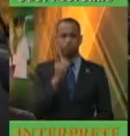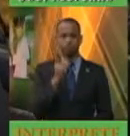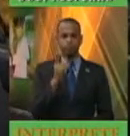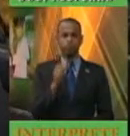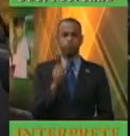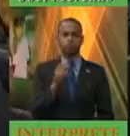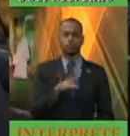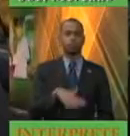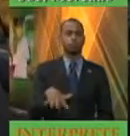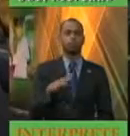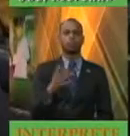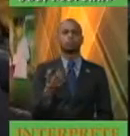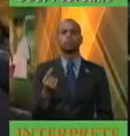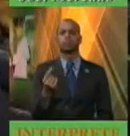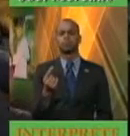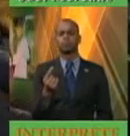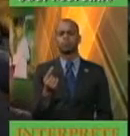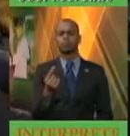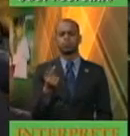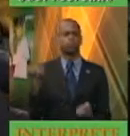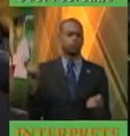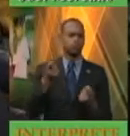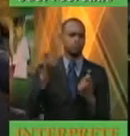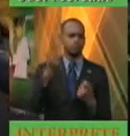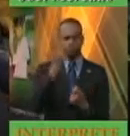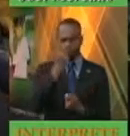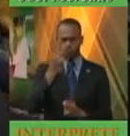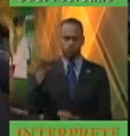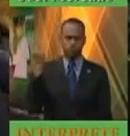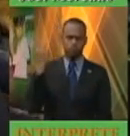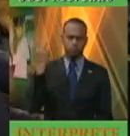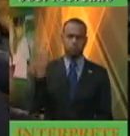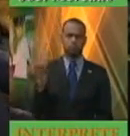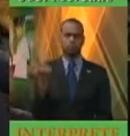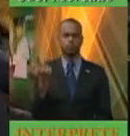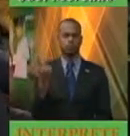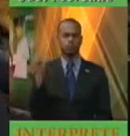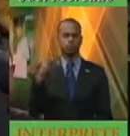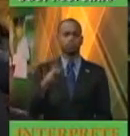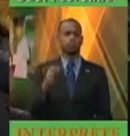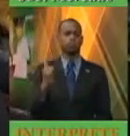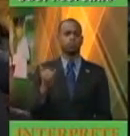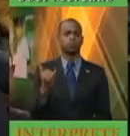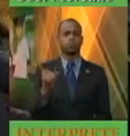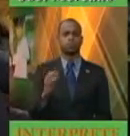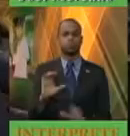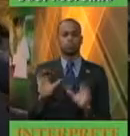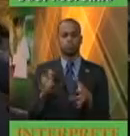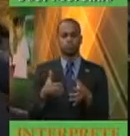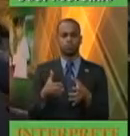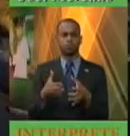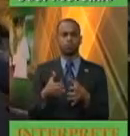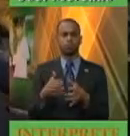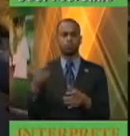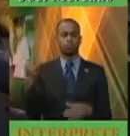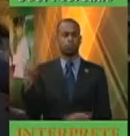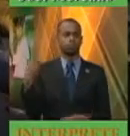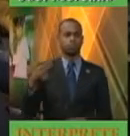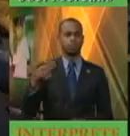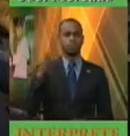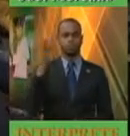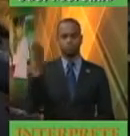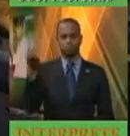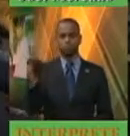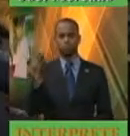Hay comités de celebración, o mejor dicho, de recordación de esta efeméride. Hay un comité de historia de allá